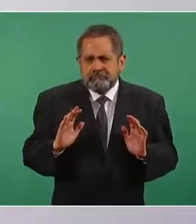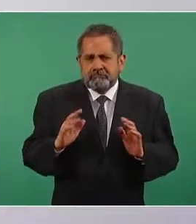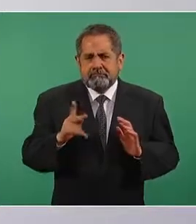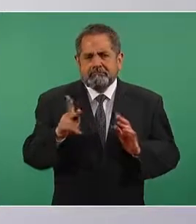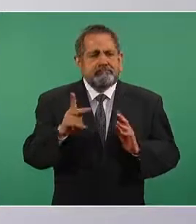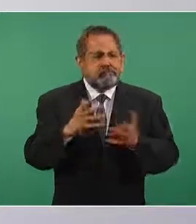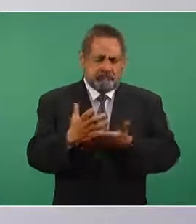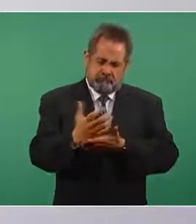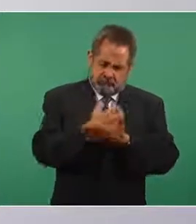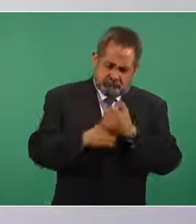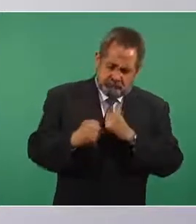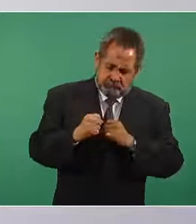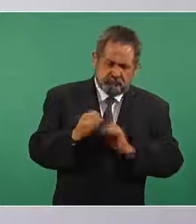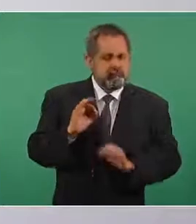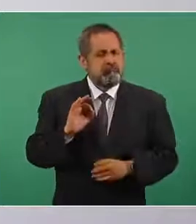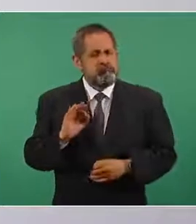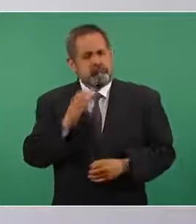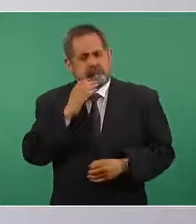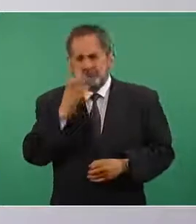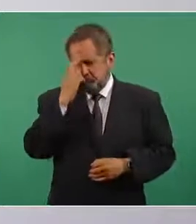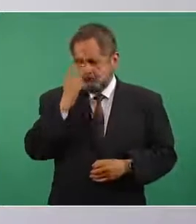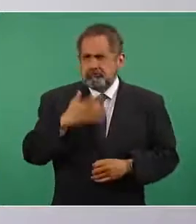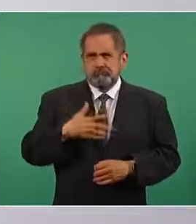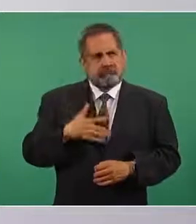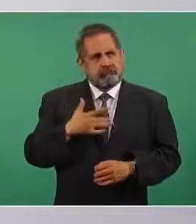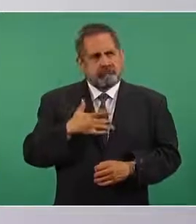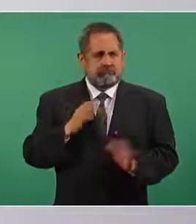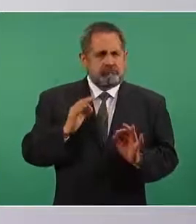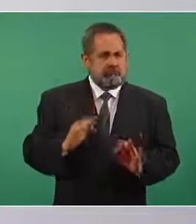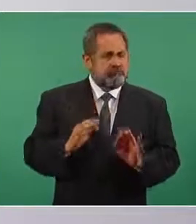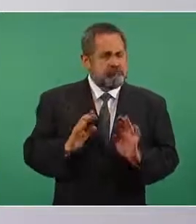con ganancias razonables,